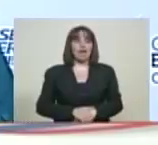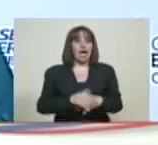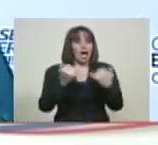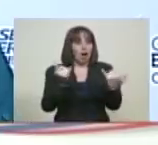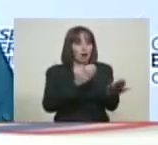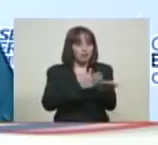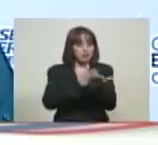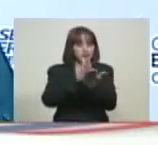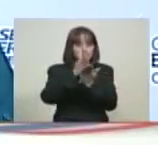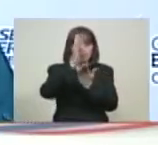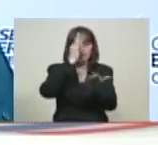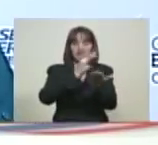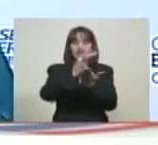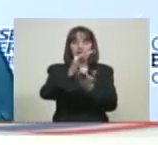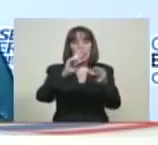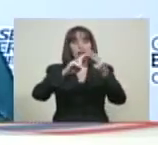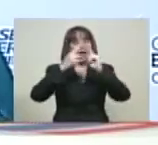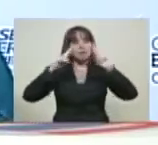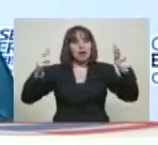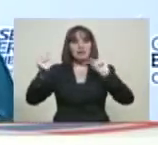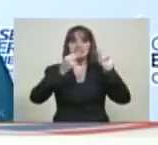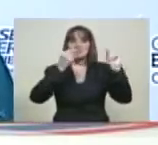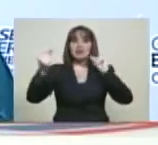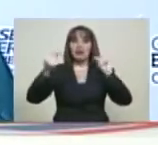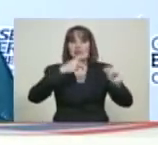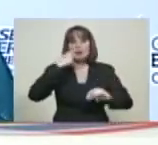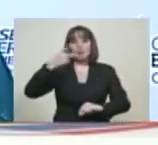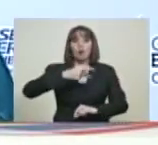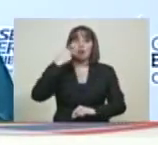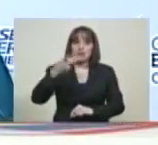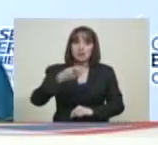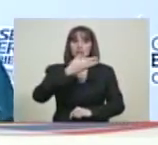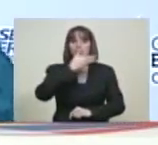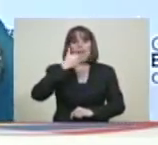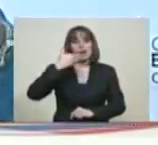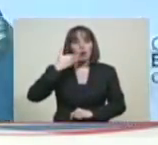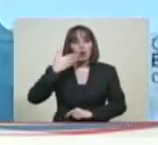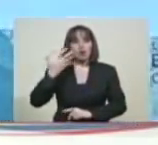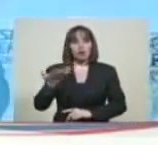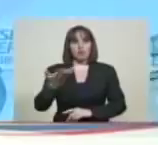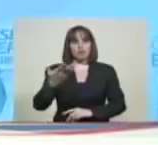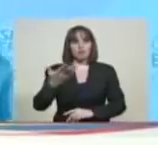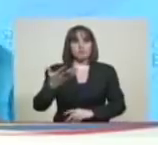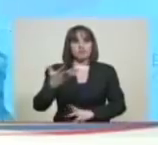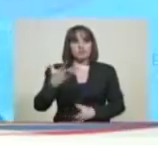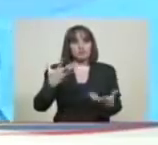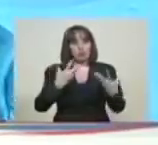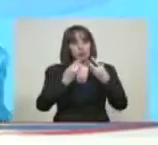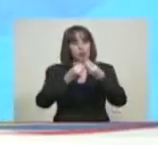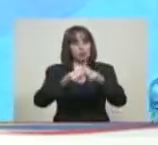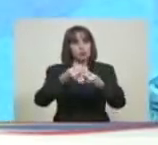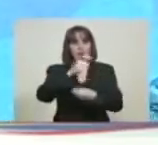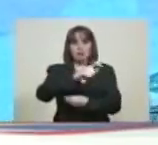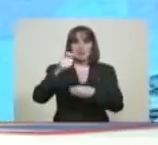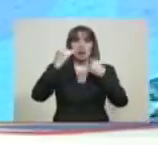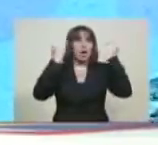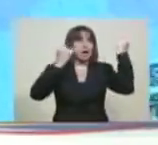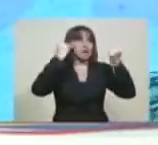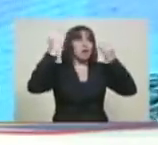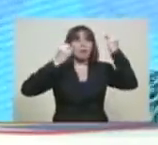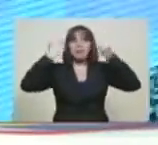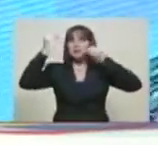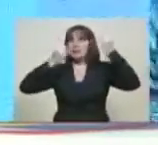camino de la paz del debate político del diálogo de la confrontación civil con ideas con